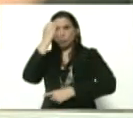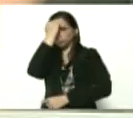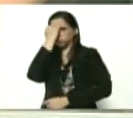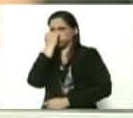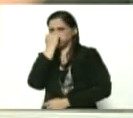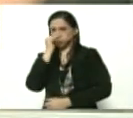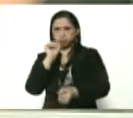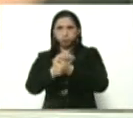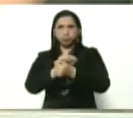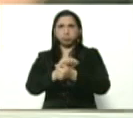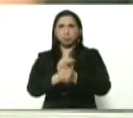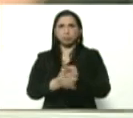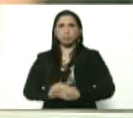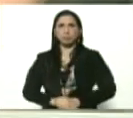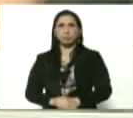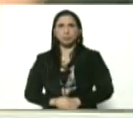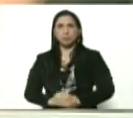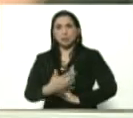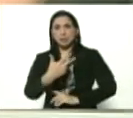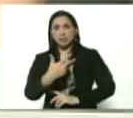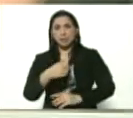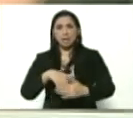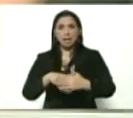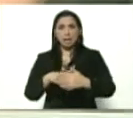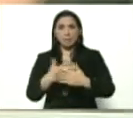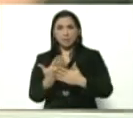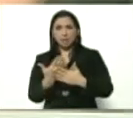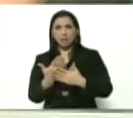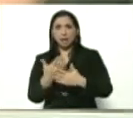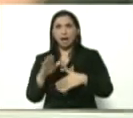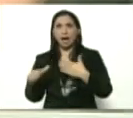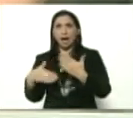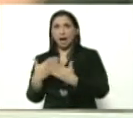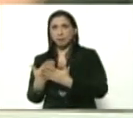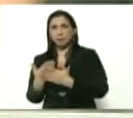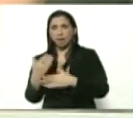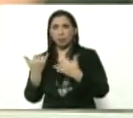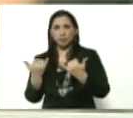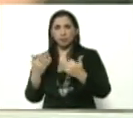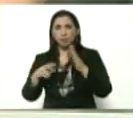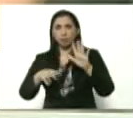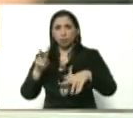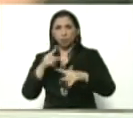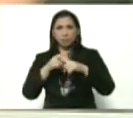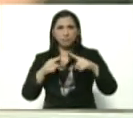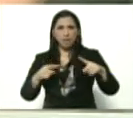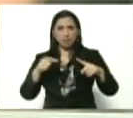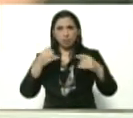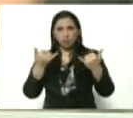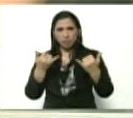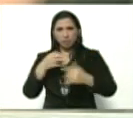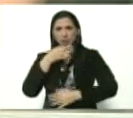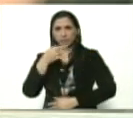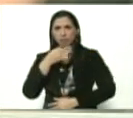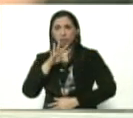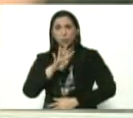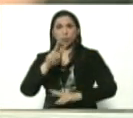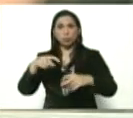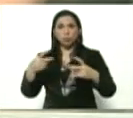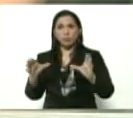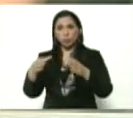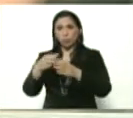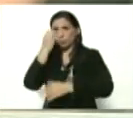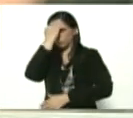cuatro nuevos terroristas, entre las 3 de la mañana y ahora las 2:30 del mediodía. Cuatro nuevos terroristas y